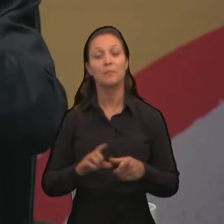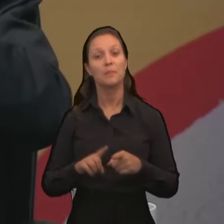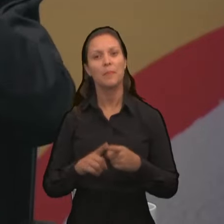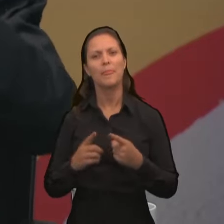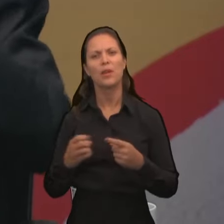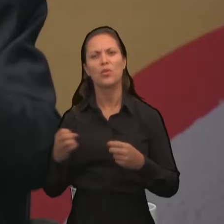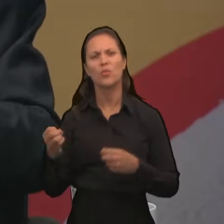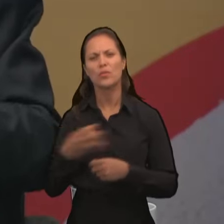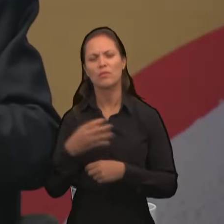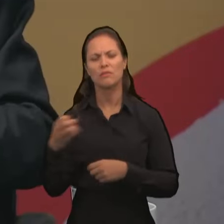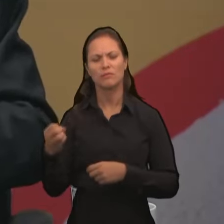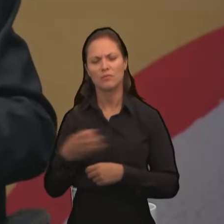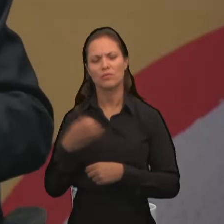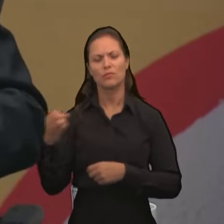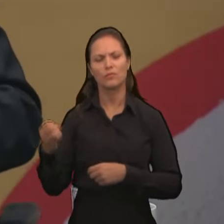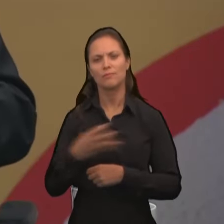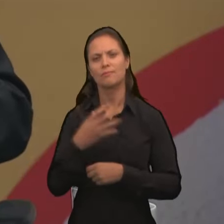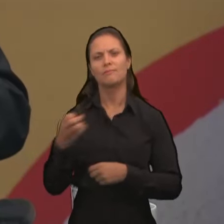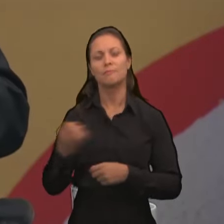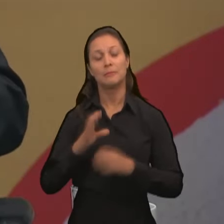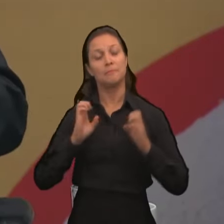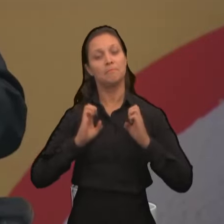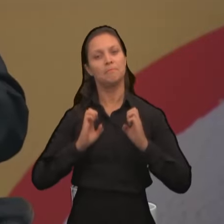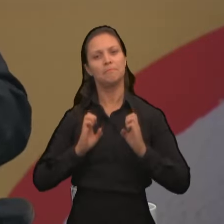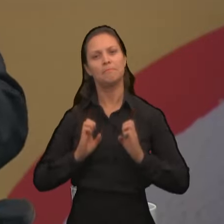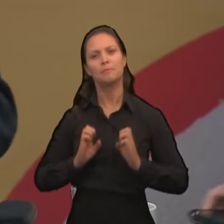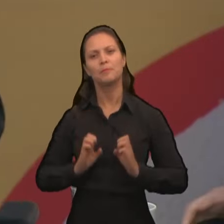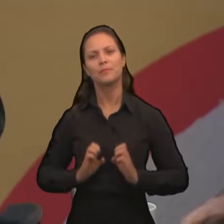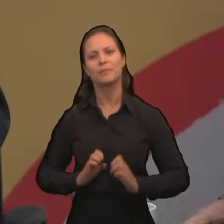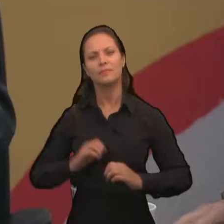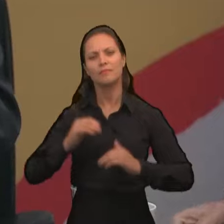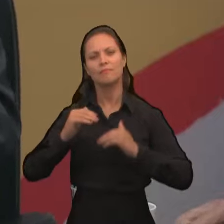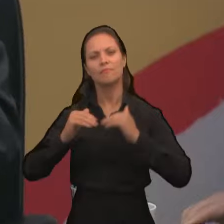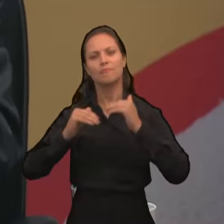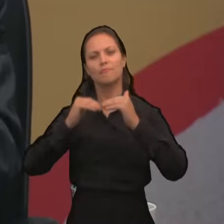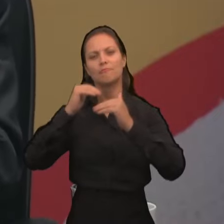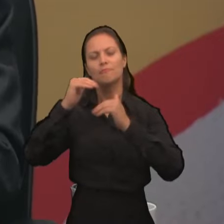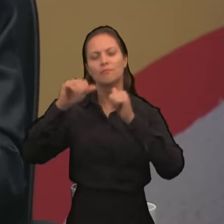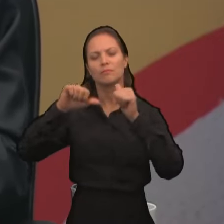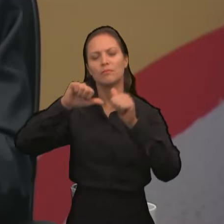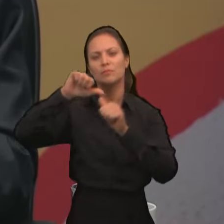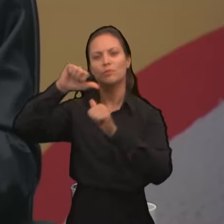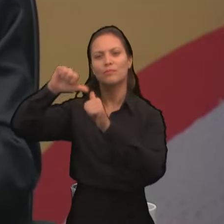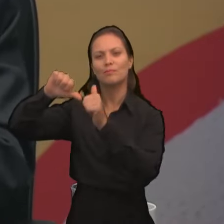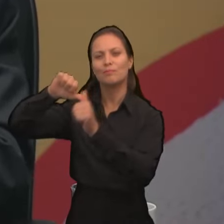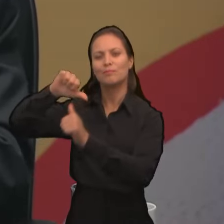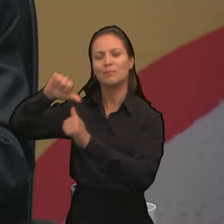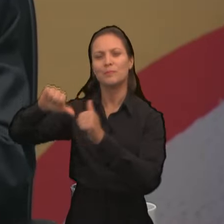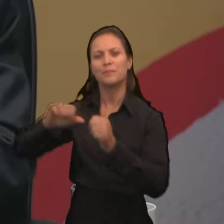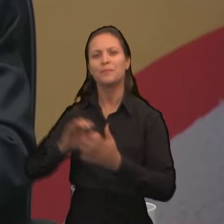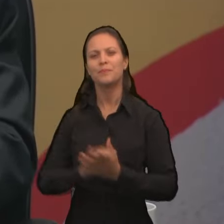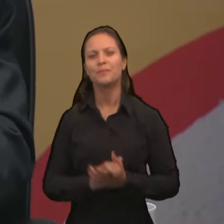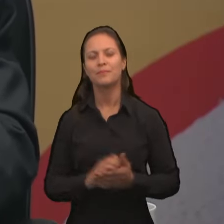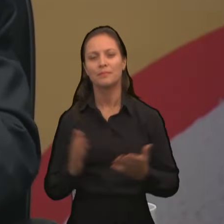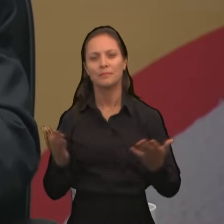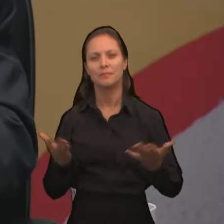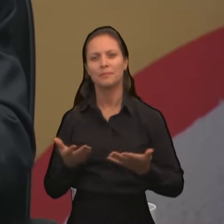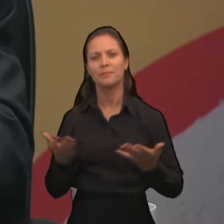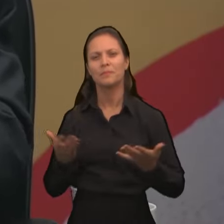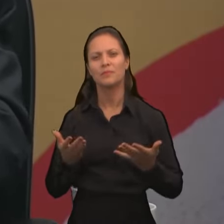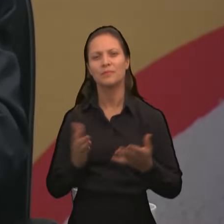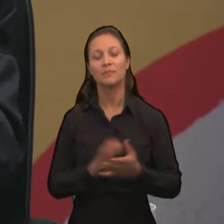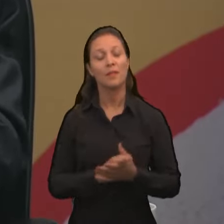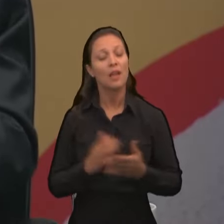educamos. Hay muchas cosas nuevas, inclusive, desde el punto de vista ético, que surgen en el mundo contemporáneo. Como